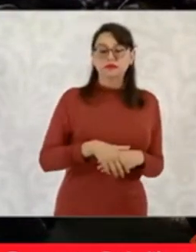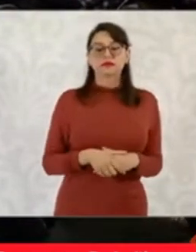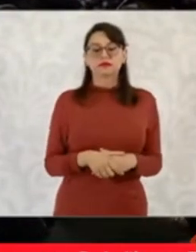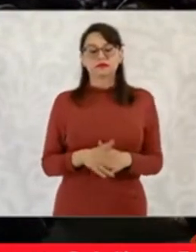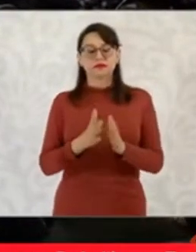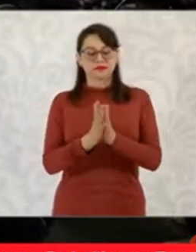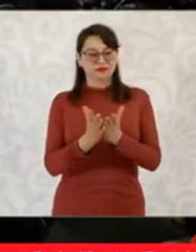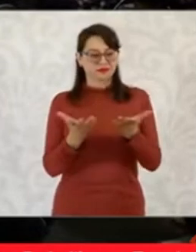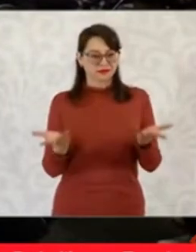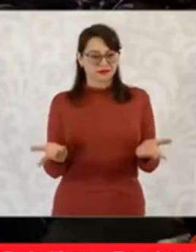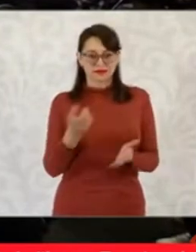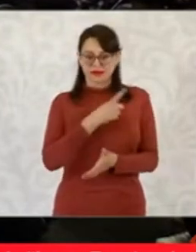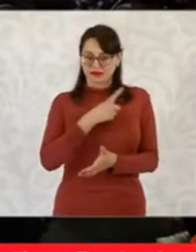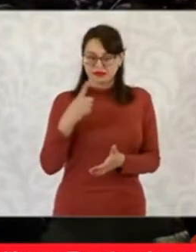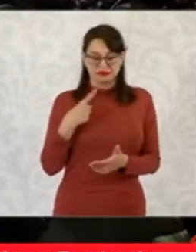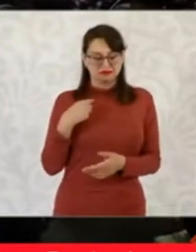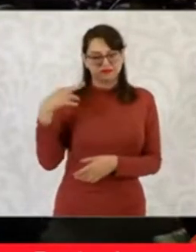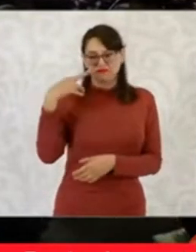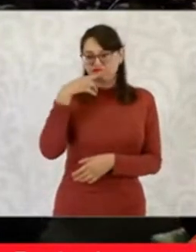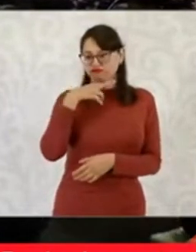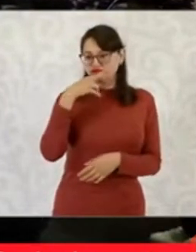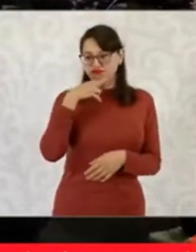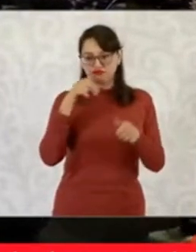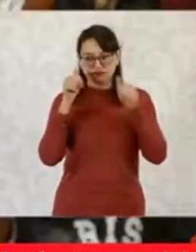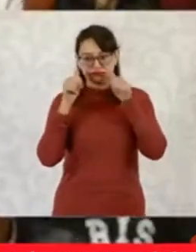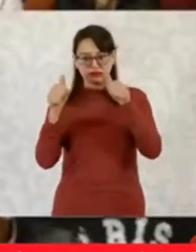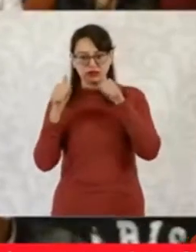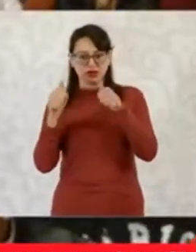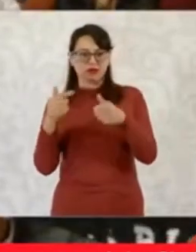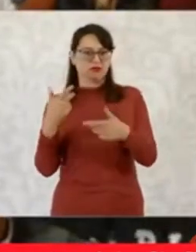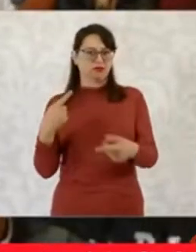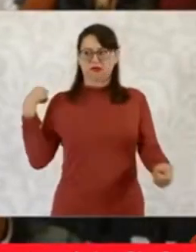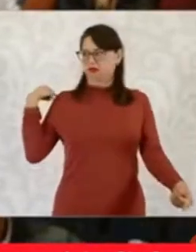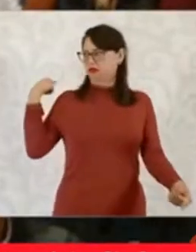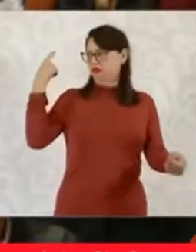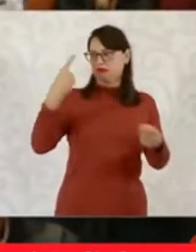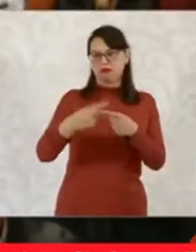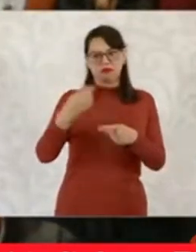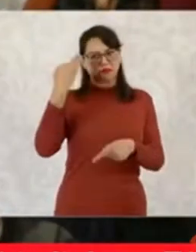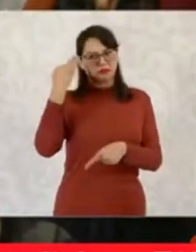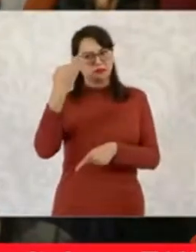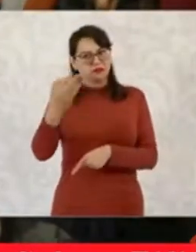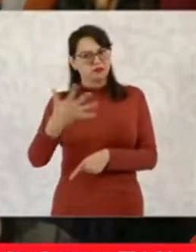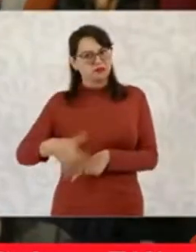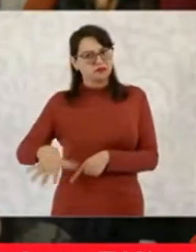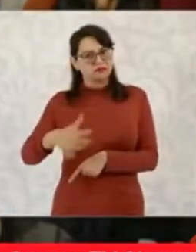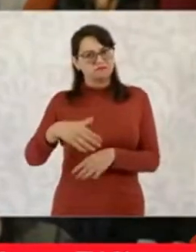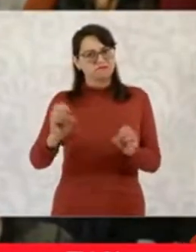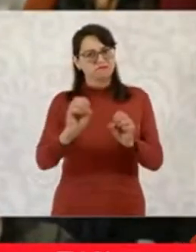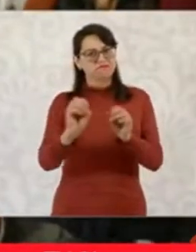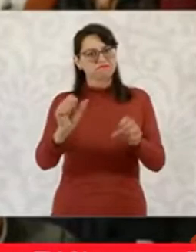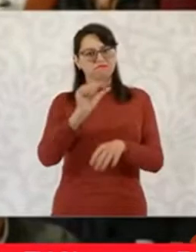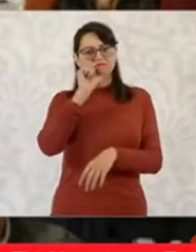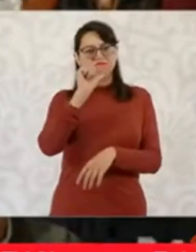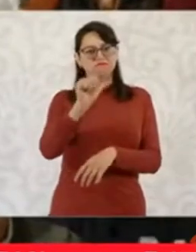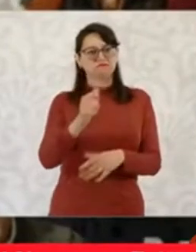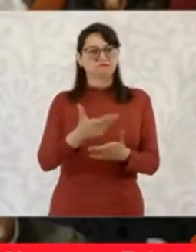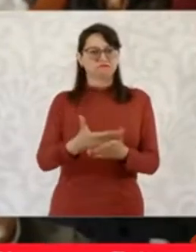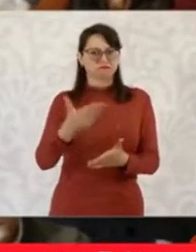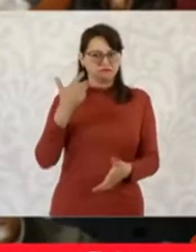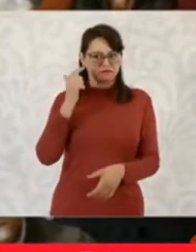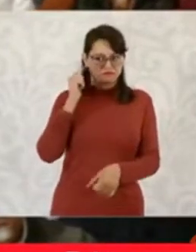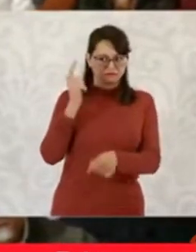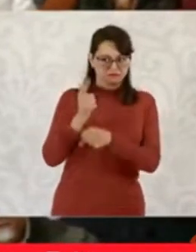que esto se debe de corregir porque se debió de haber dado prioridad a a la búsqueda desde hace meses que se tuvo ese